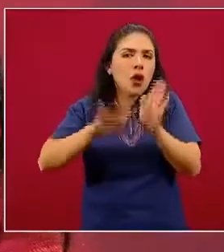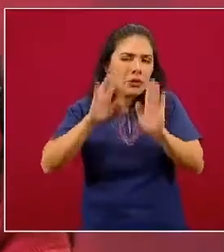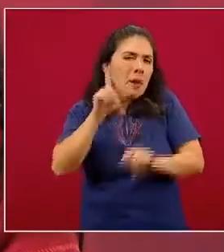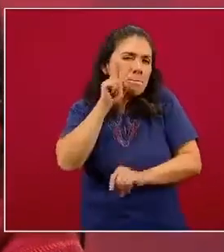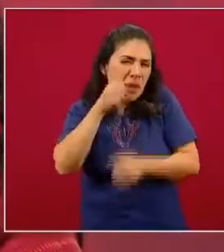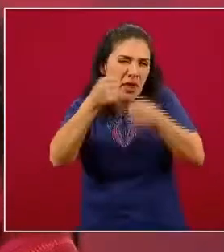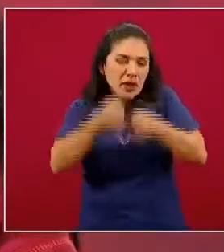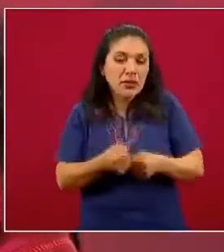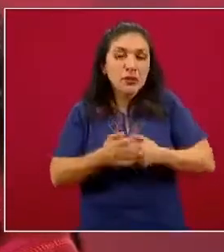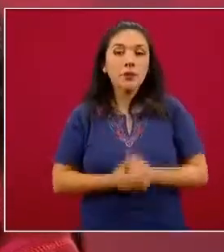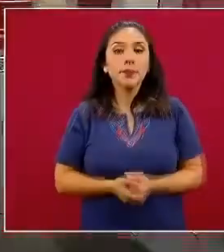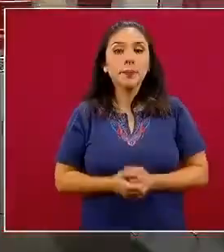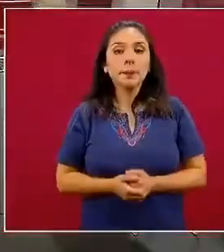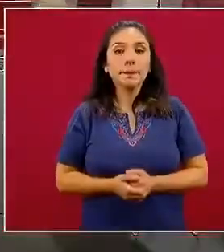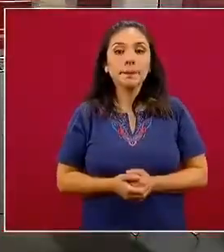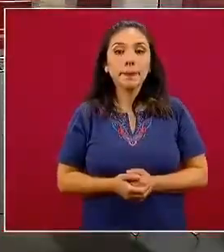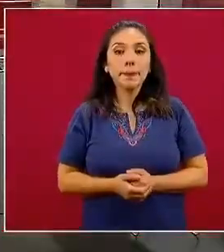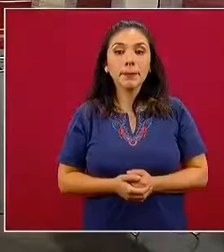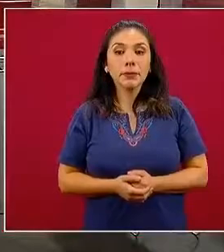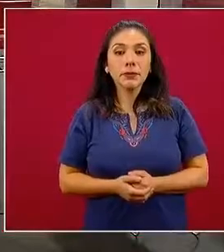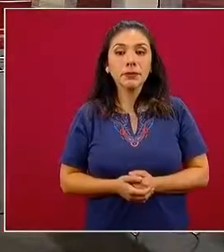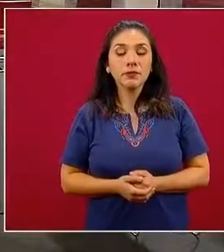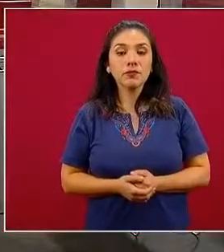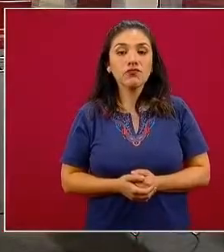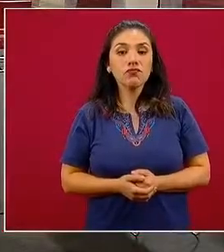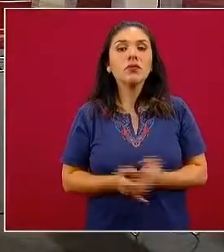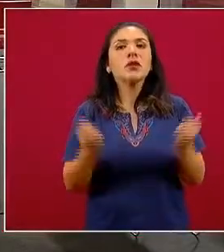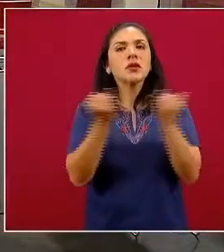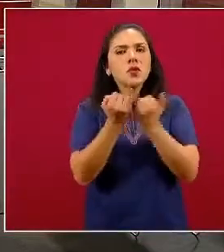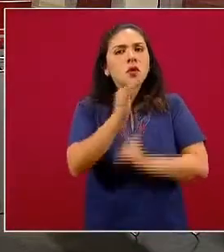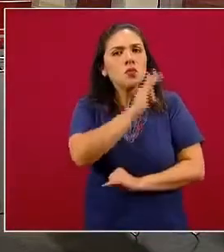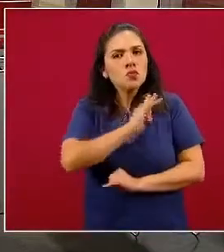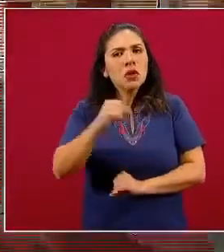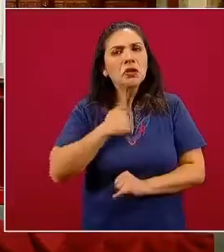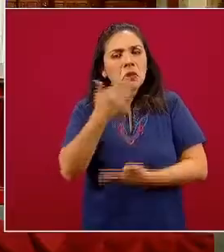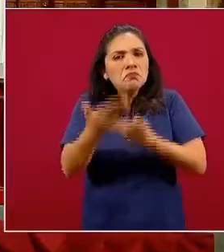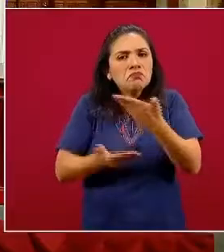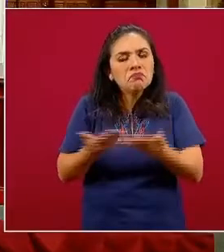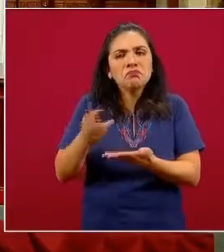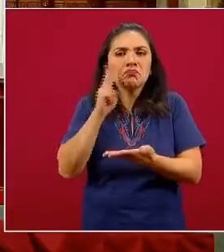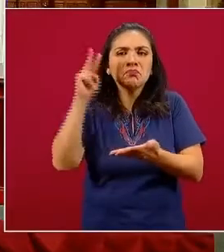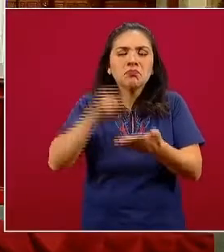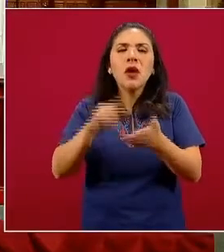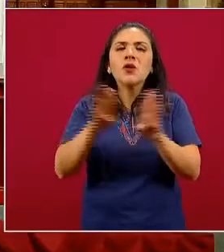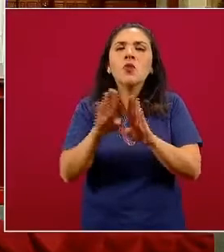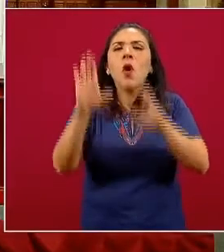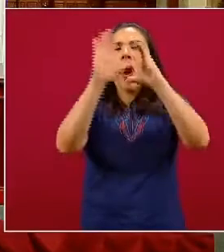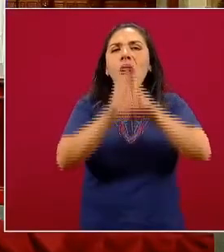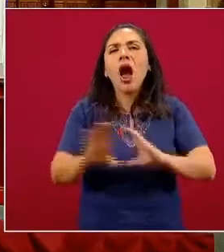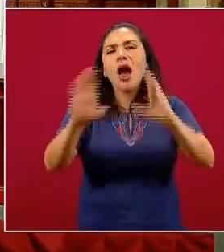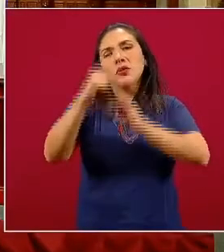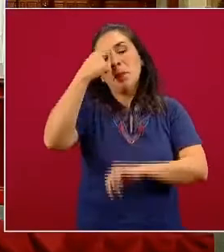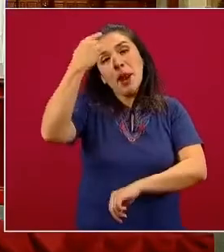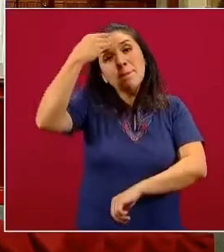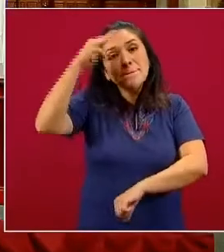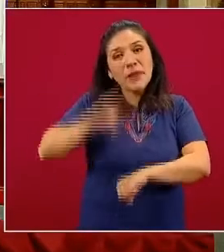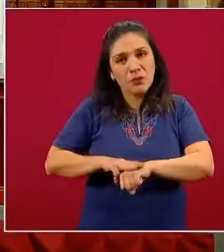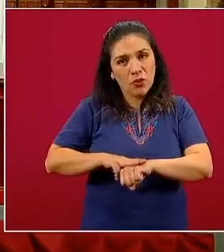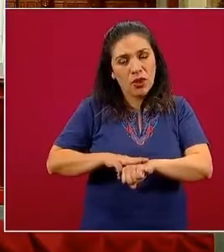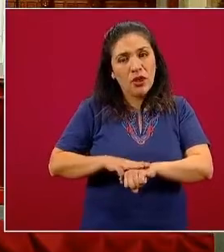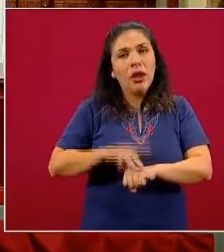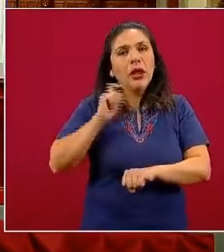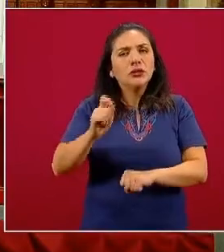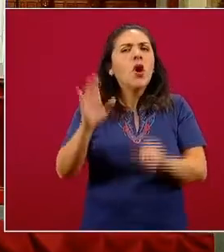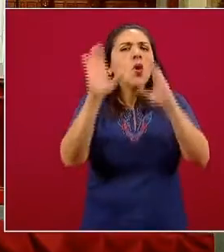mañana. Vamos a tener oportunidad de compartir con ustedes también un canto a la memoria,